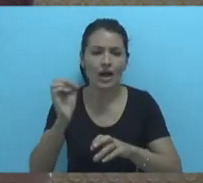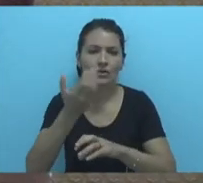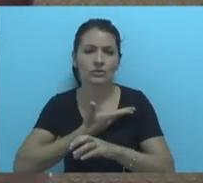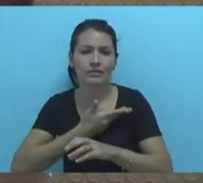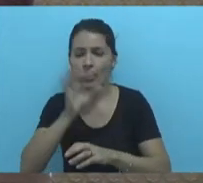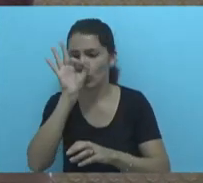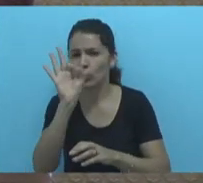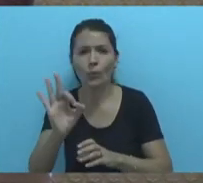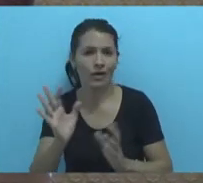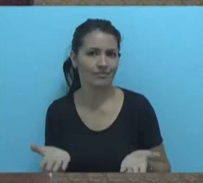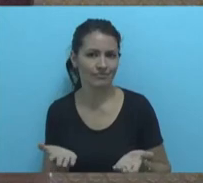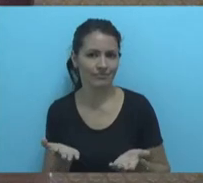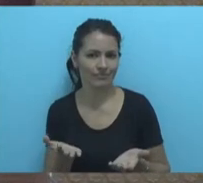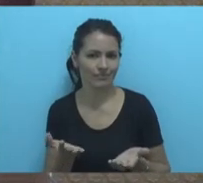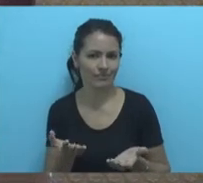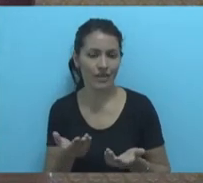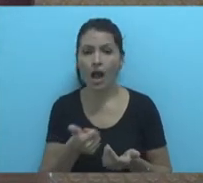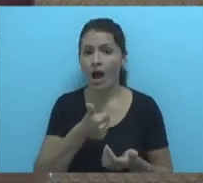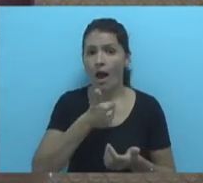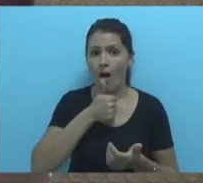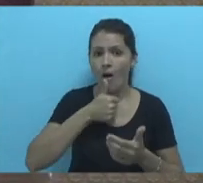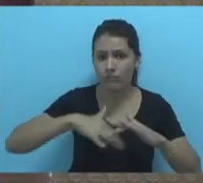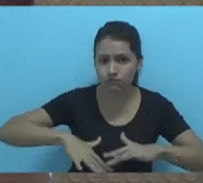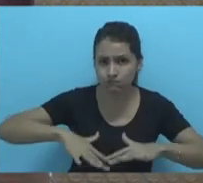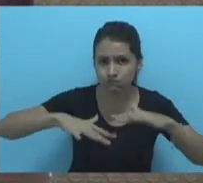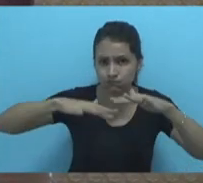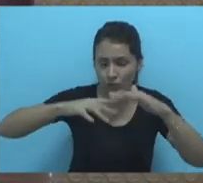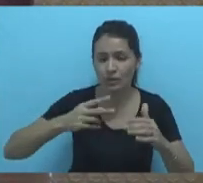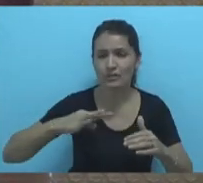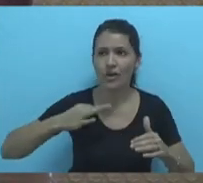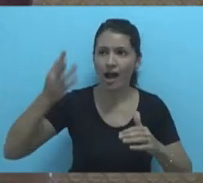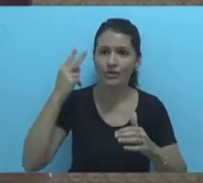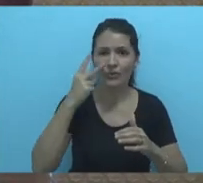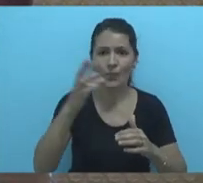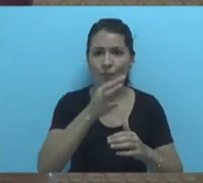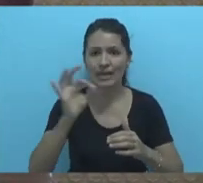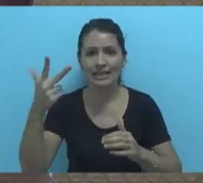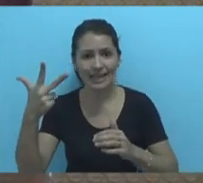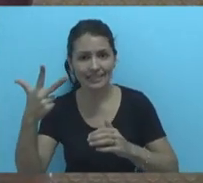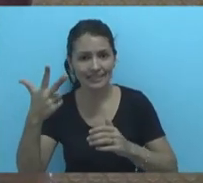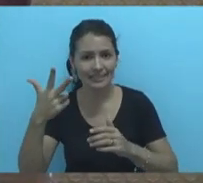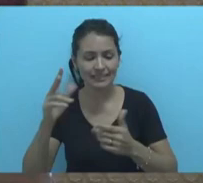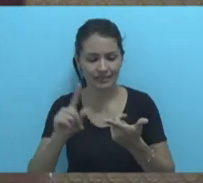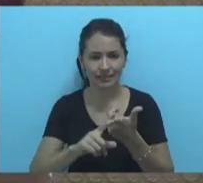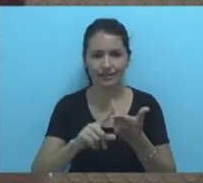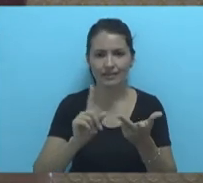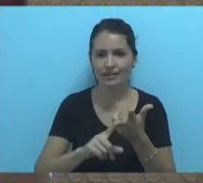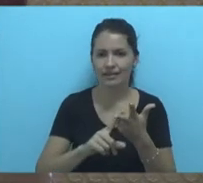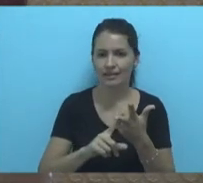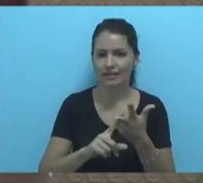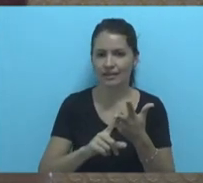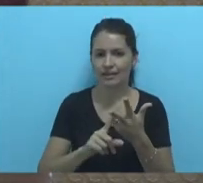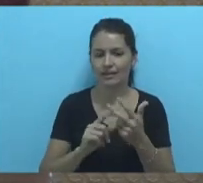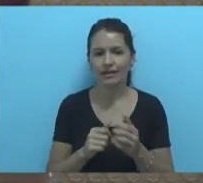Fe, la inundación de Santa Fe del año 2003, el reciclaje